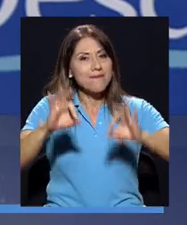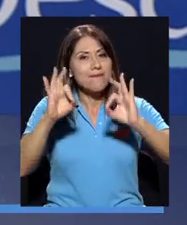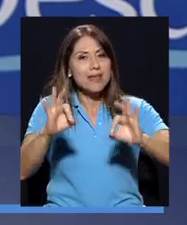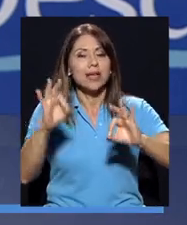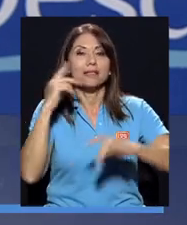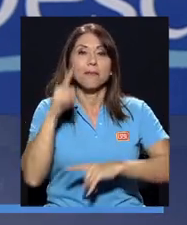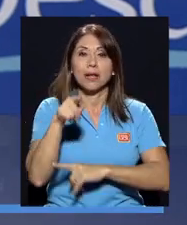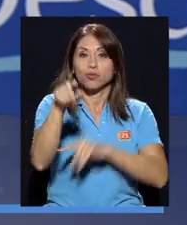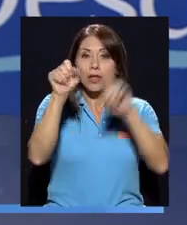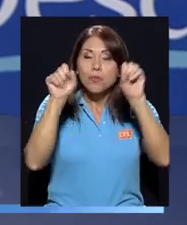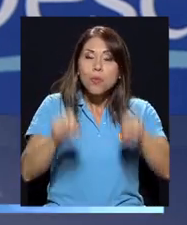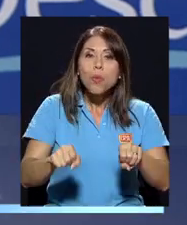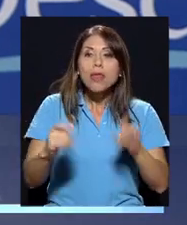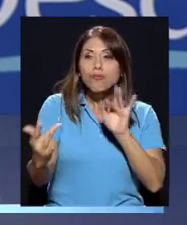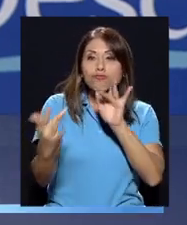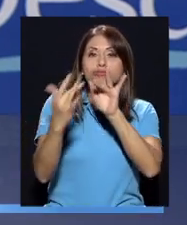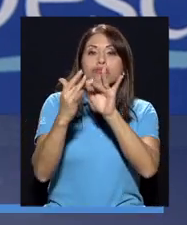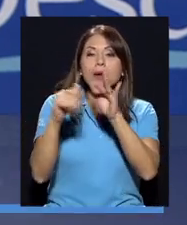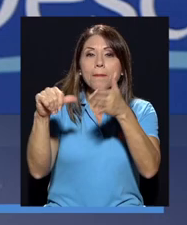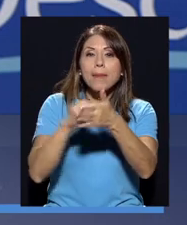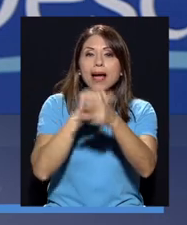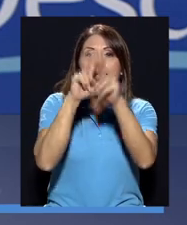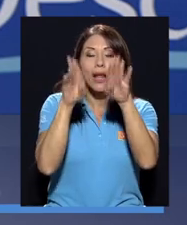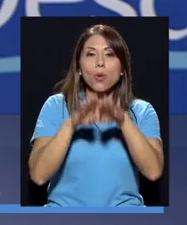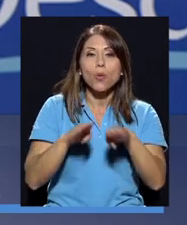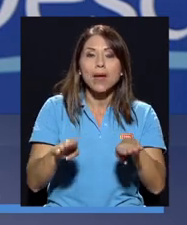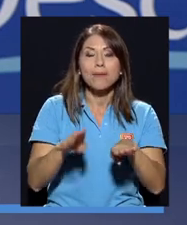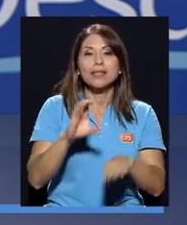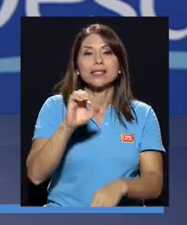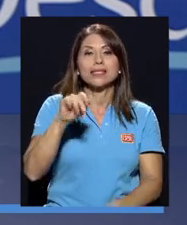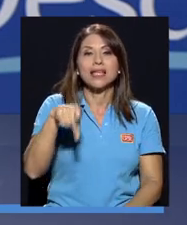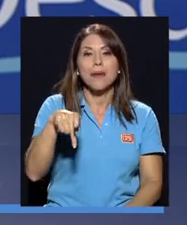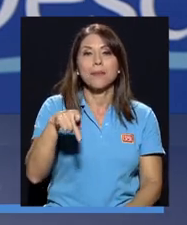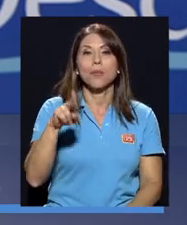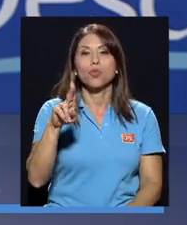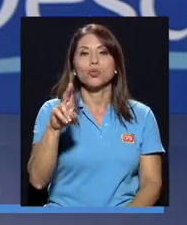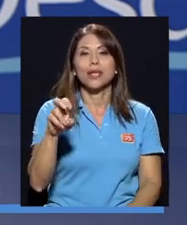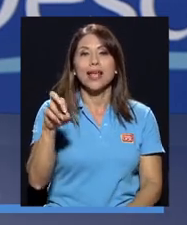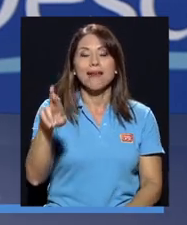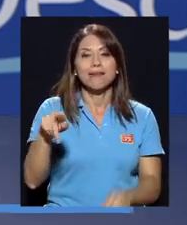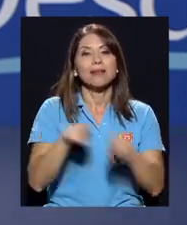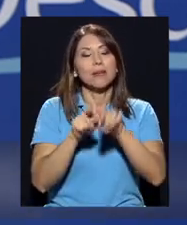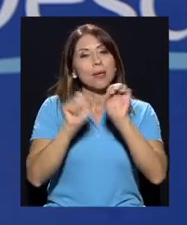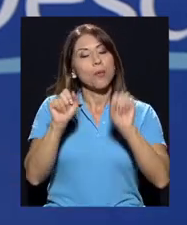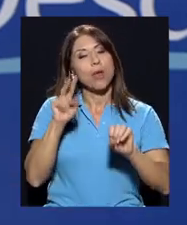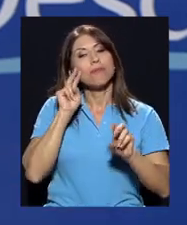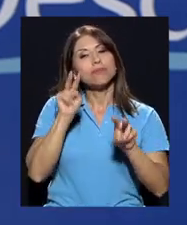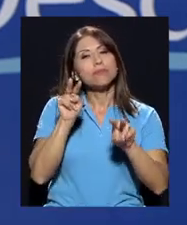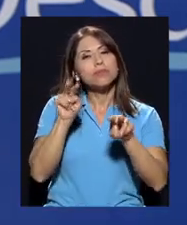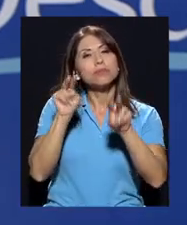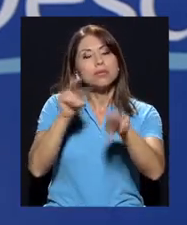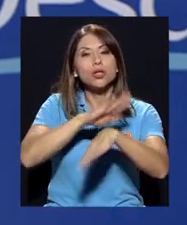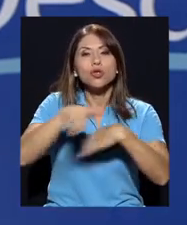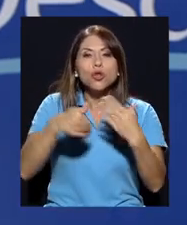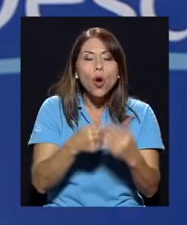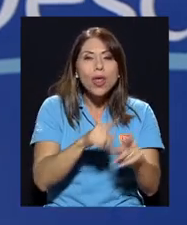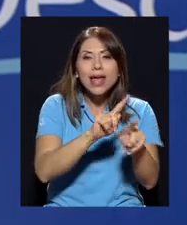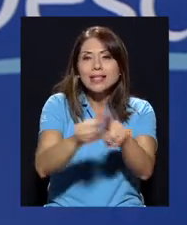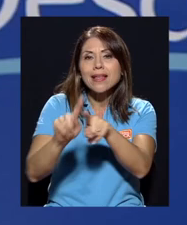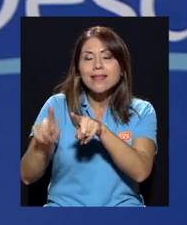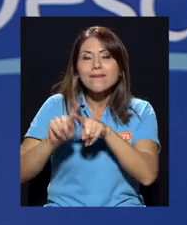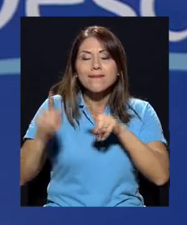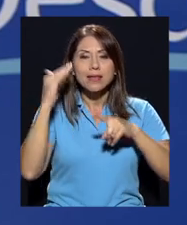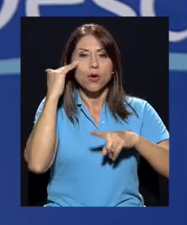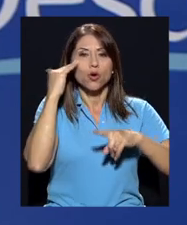usted pueda consultarla en la página web del 70 y pueda también entonces darle seguimiento a toda esta producción de conocimiento en relación